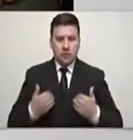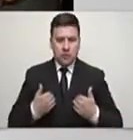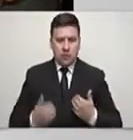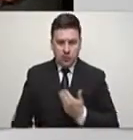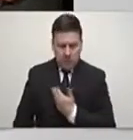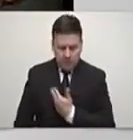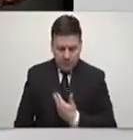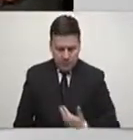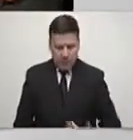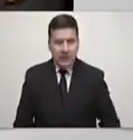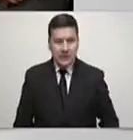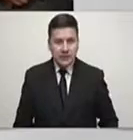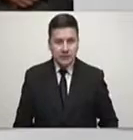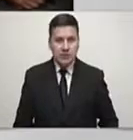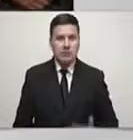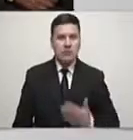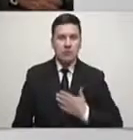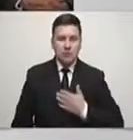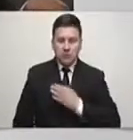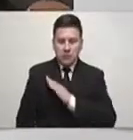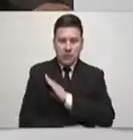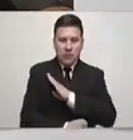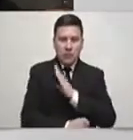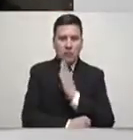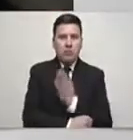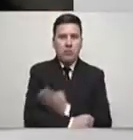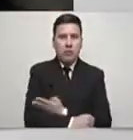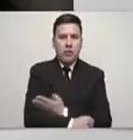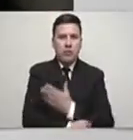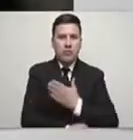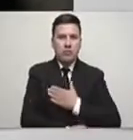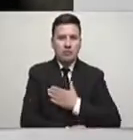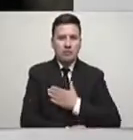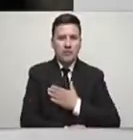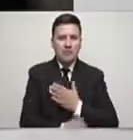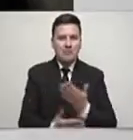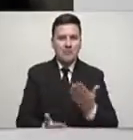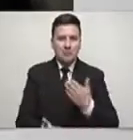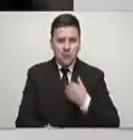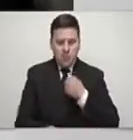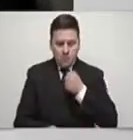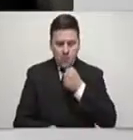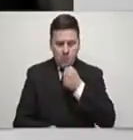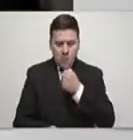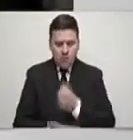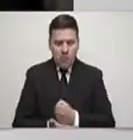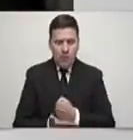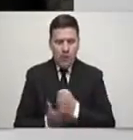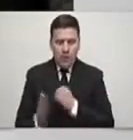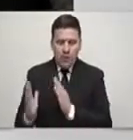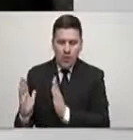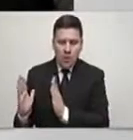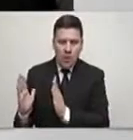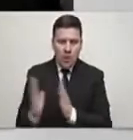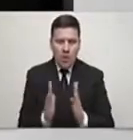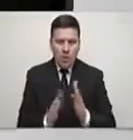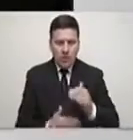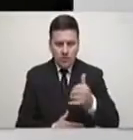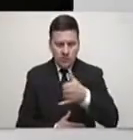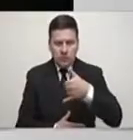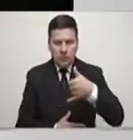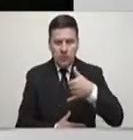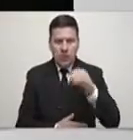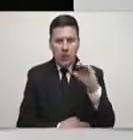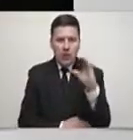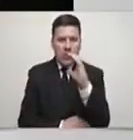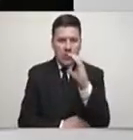conservo intactas mis facultades y mi obligación para mantener el orden público y para buscar